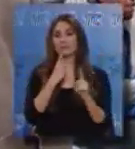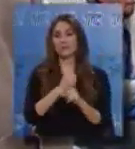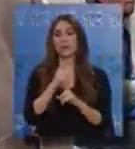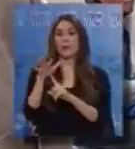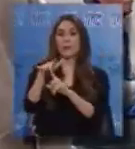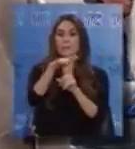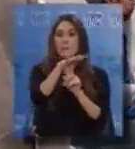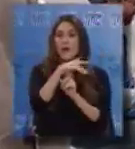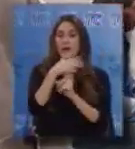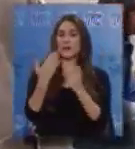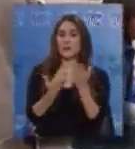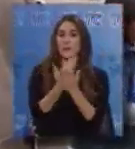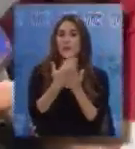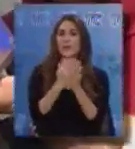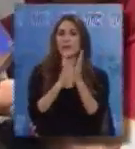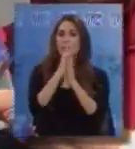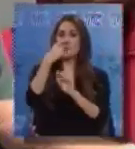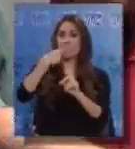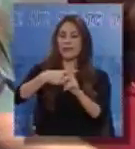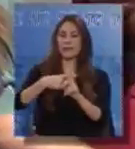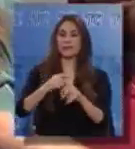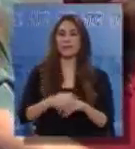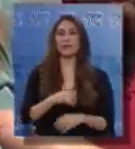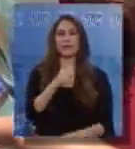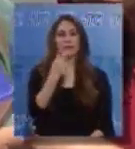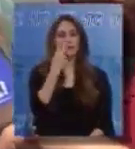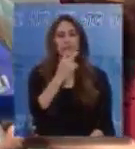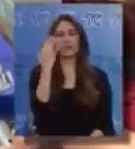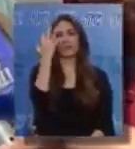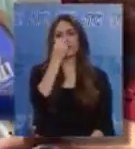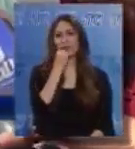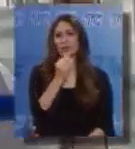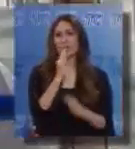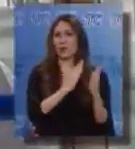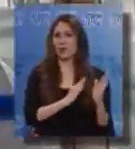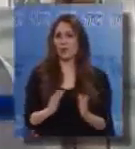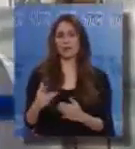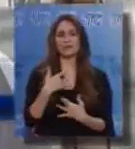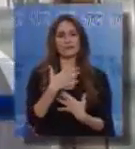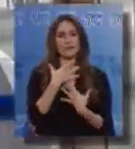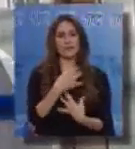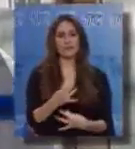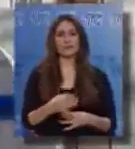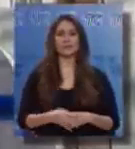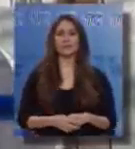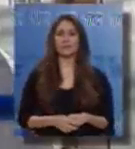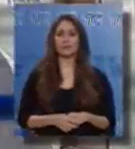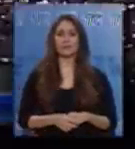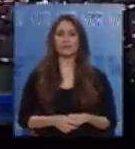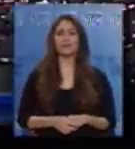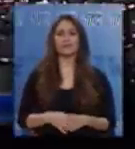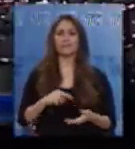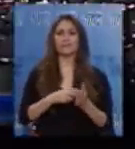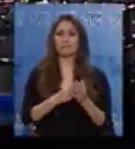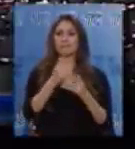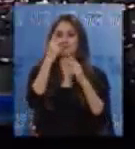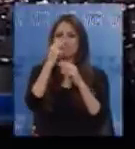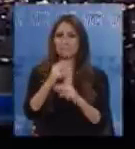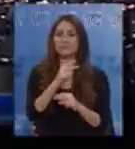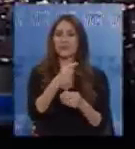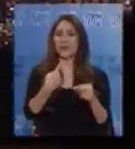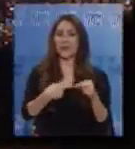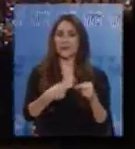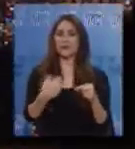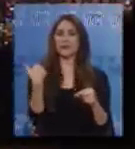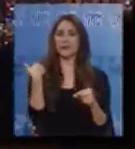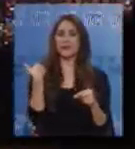parques recuperados, las iglesias. Una ciudad muy linda, muy ordenada. Se merece ese honor. Quito se ganó este